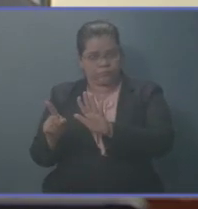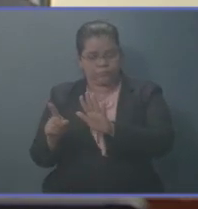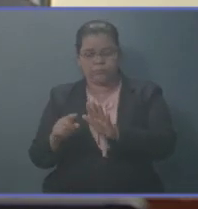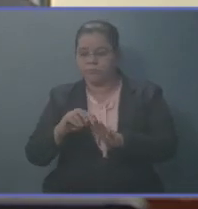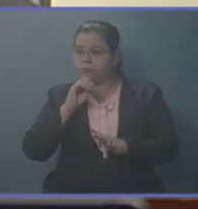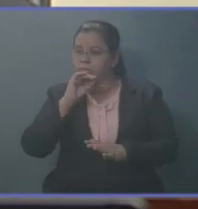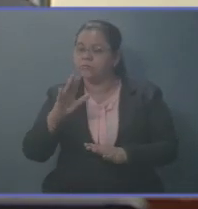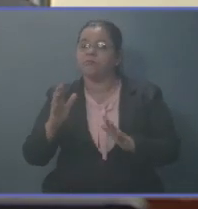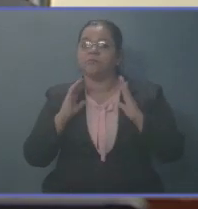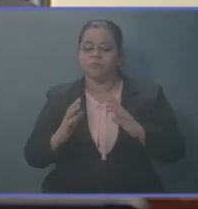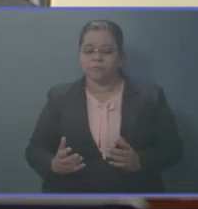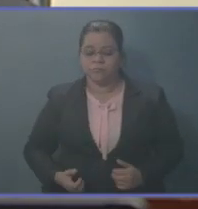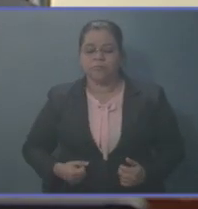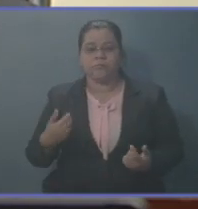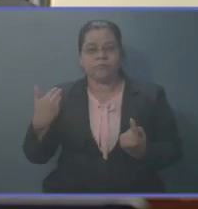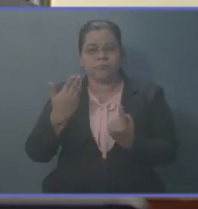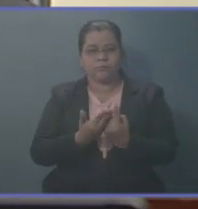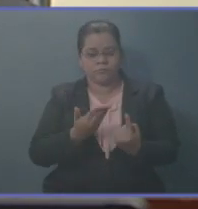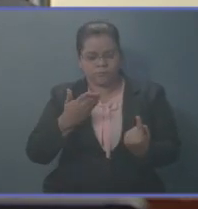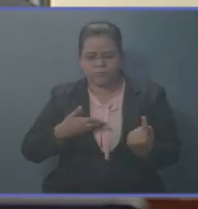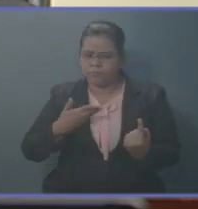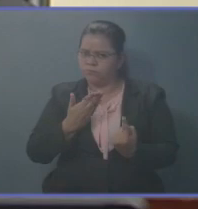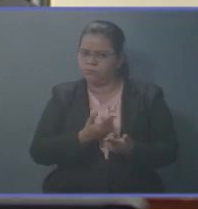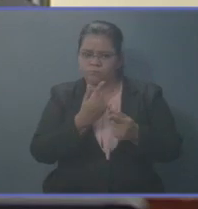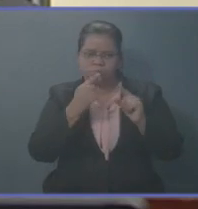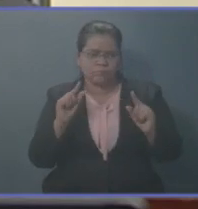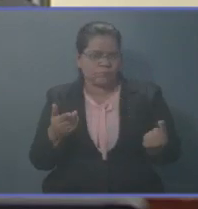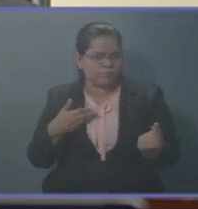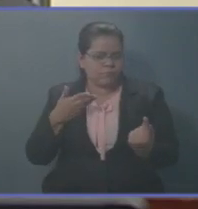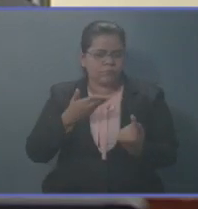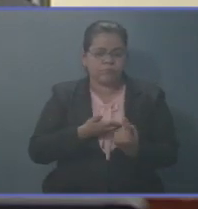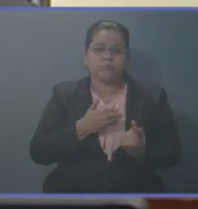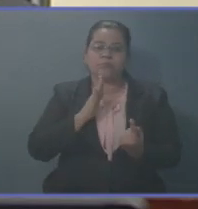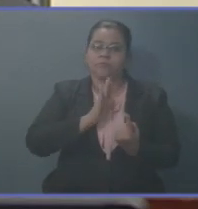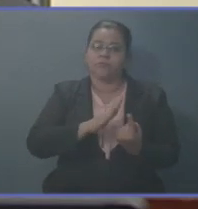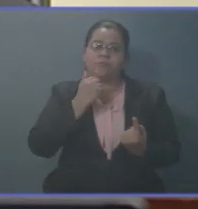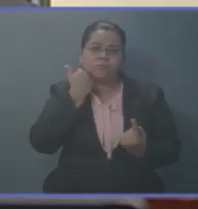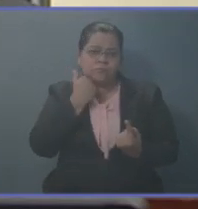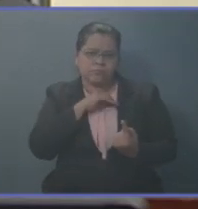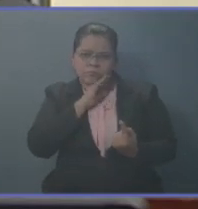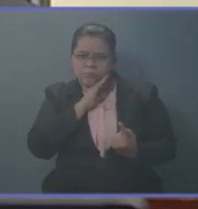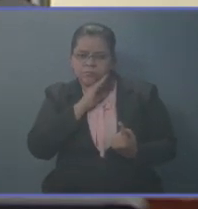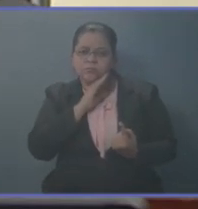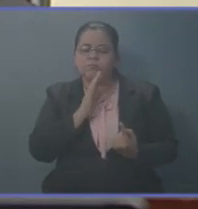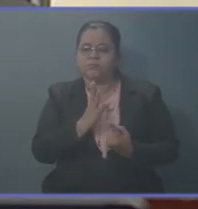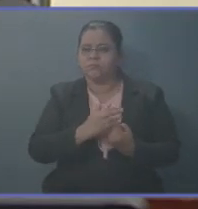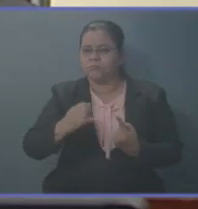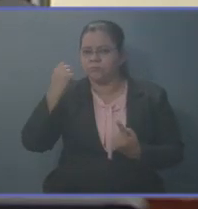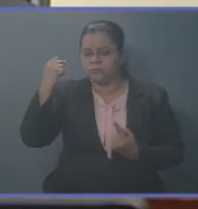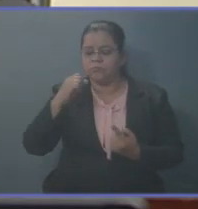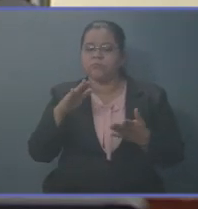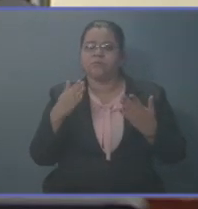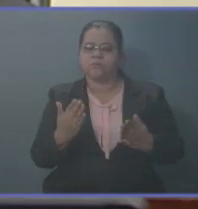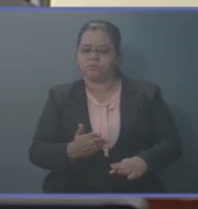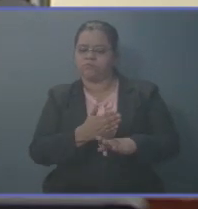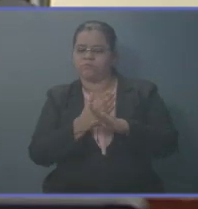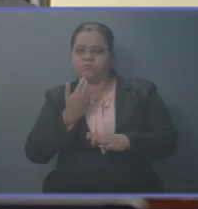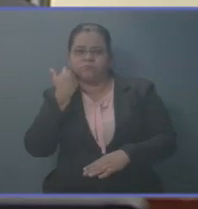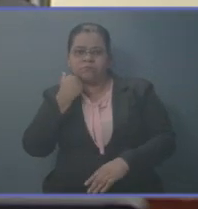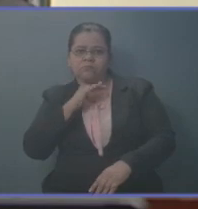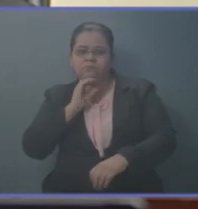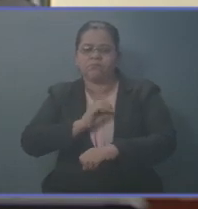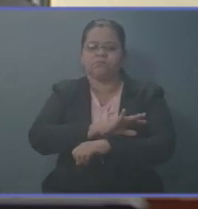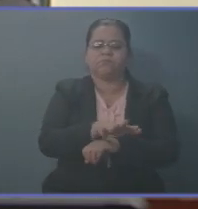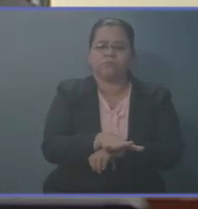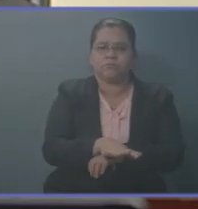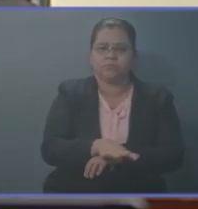el Estado deberá asistencia gratuita a los habitantes en general cuando el tratamiento constituye un medio eficaz para prevenir la diseminación de una enfermedad